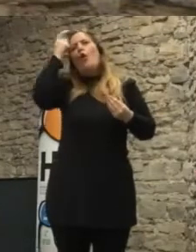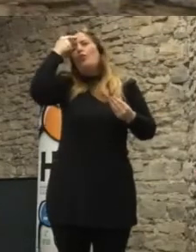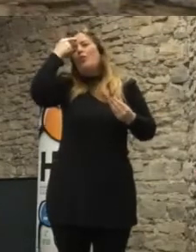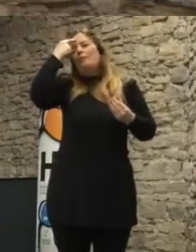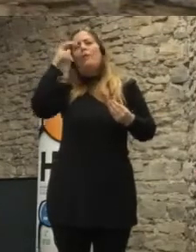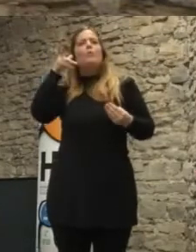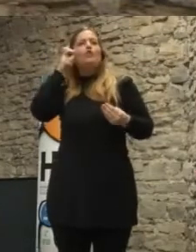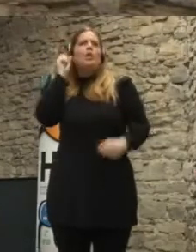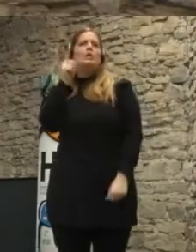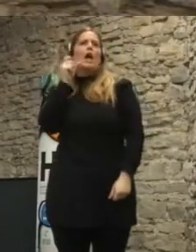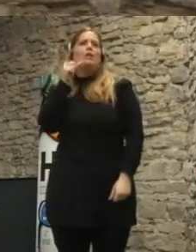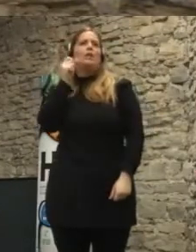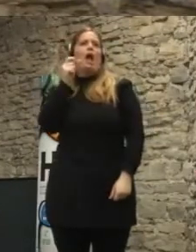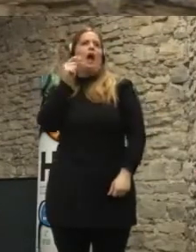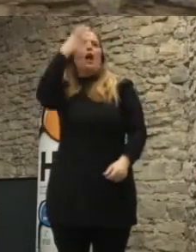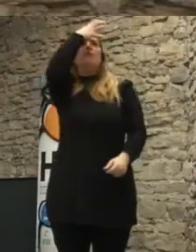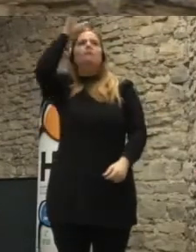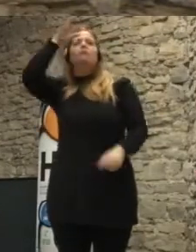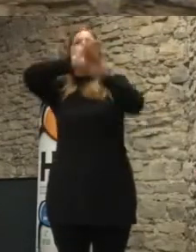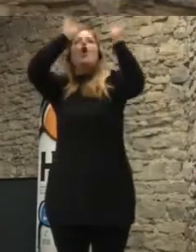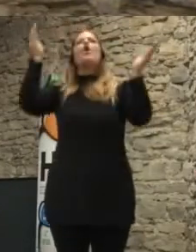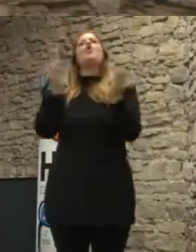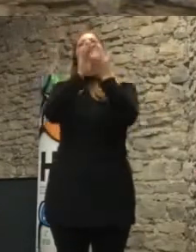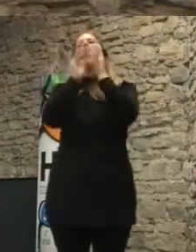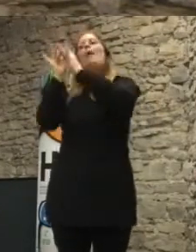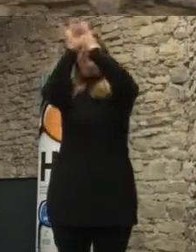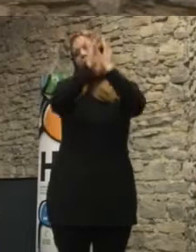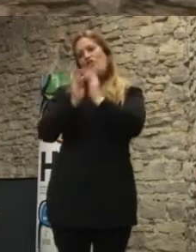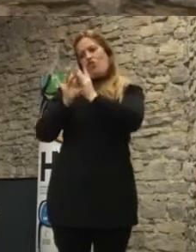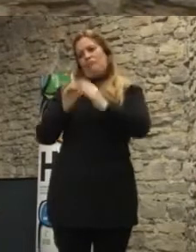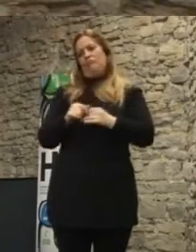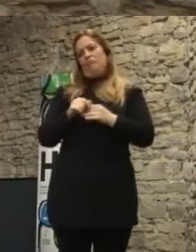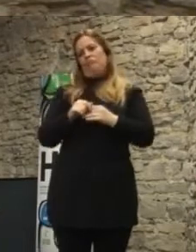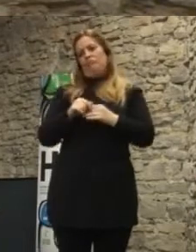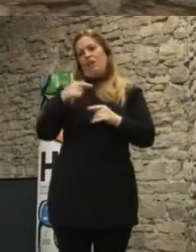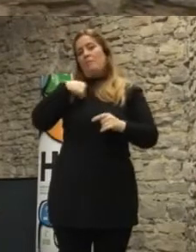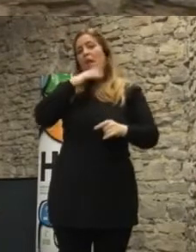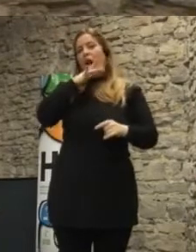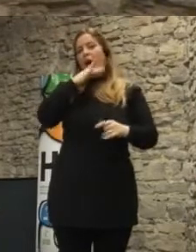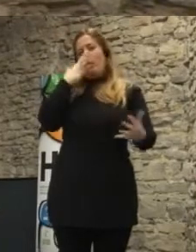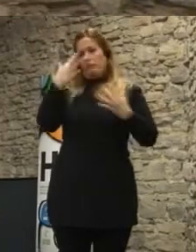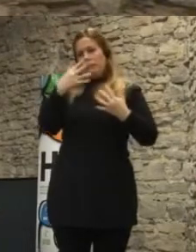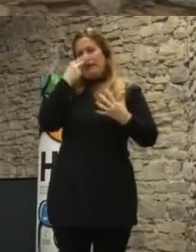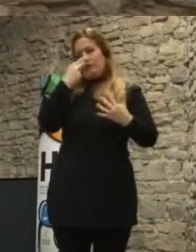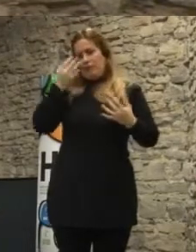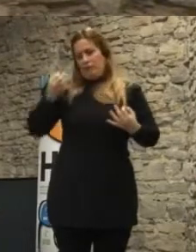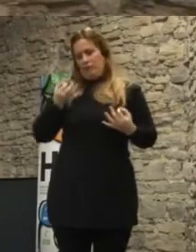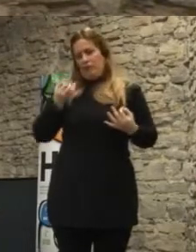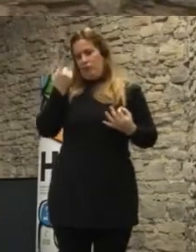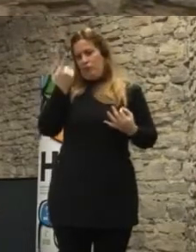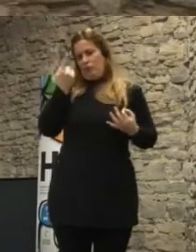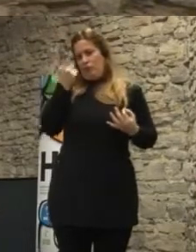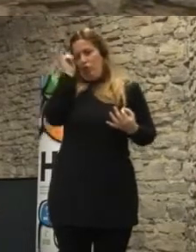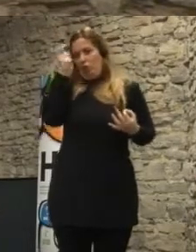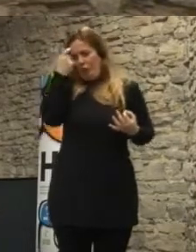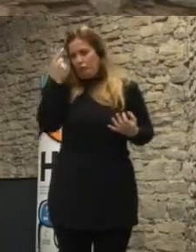muchísimas veces. La globalización, lo que me interesa subrayar aquí ahora es un aspecto que es que